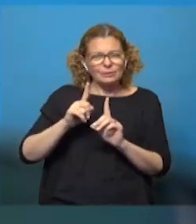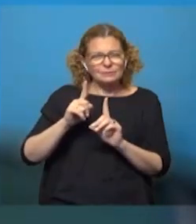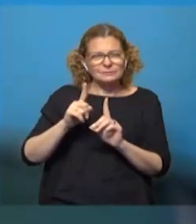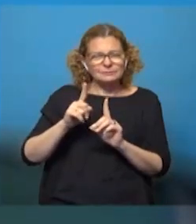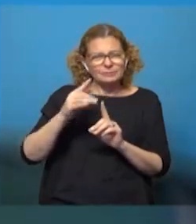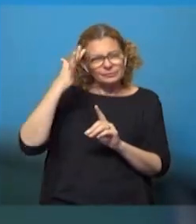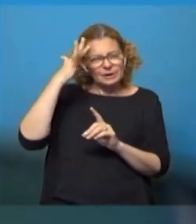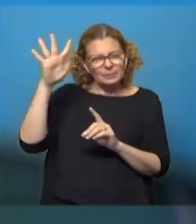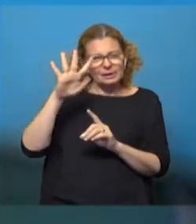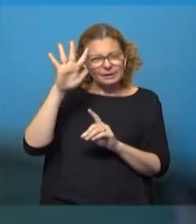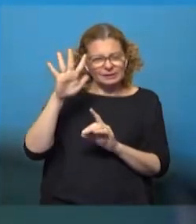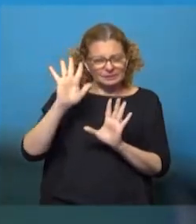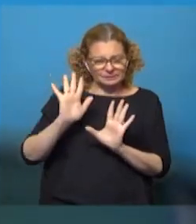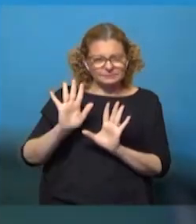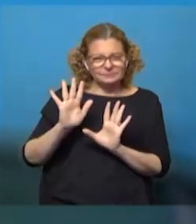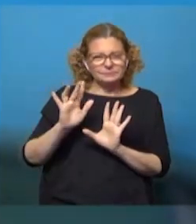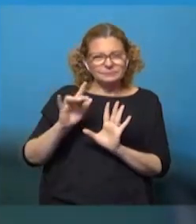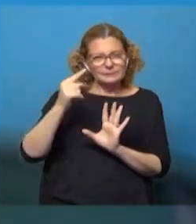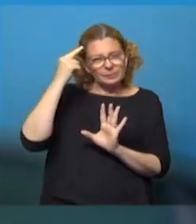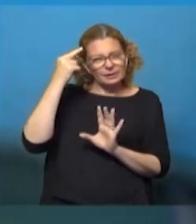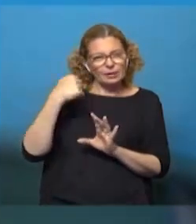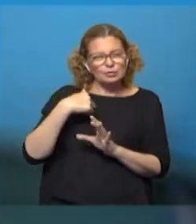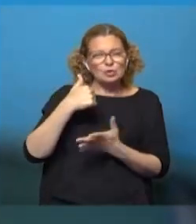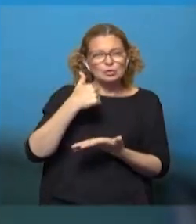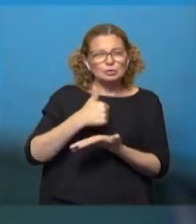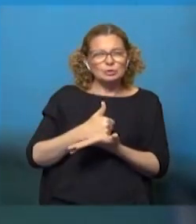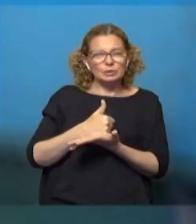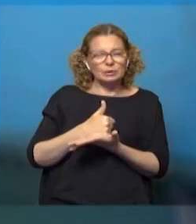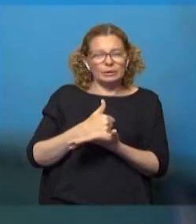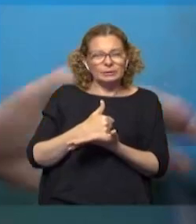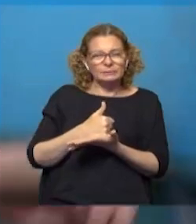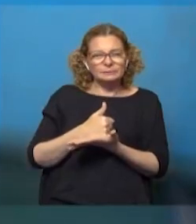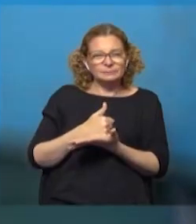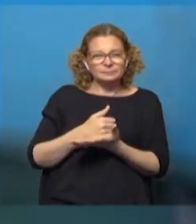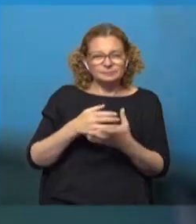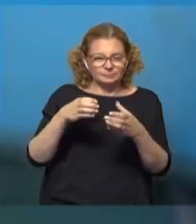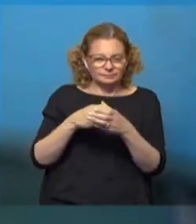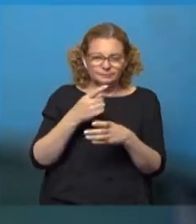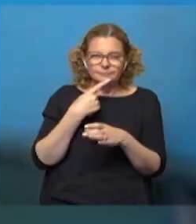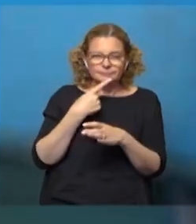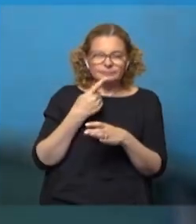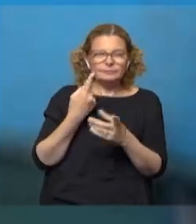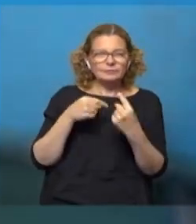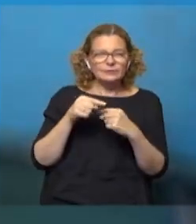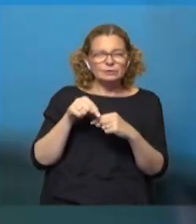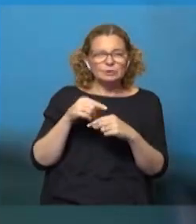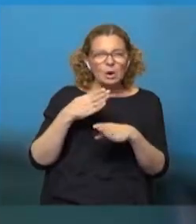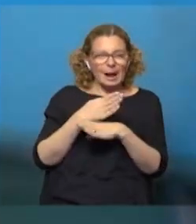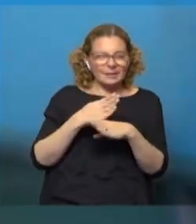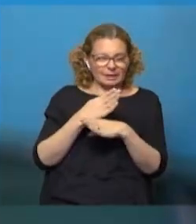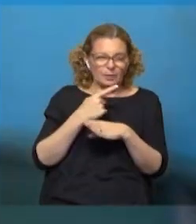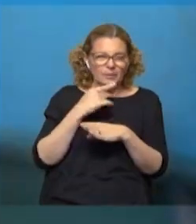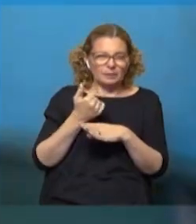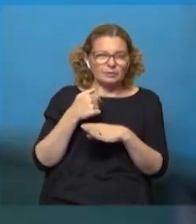Imagínate lo siguiente suponente que yo soy este partidario de un partido político y entonces y soy carpintero